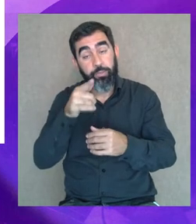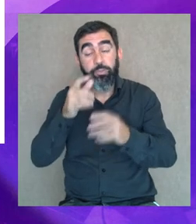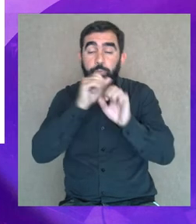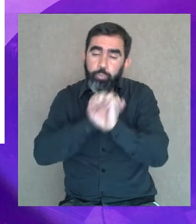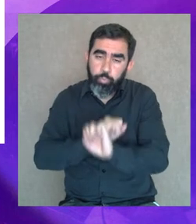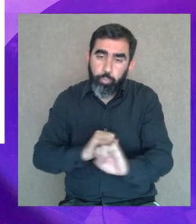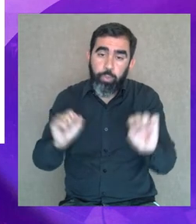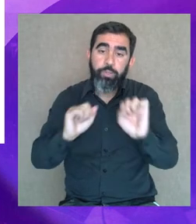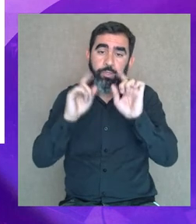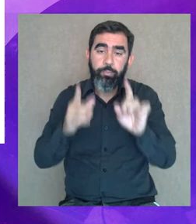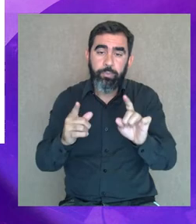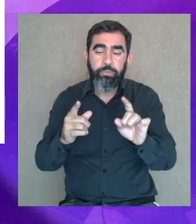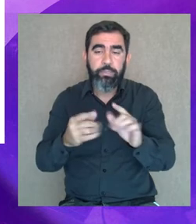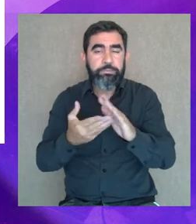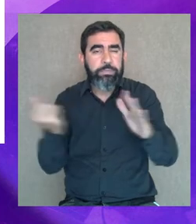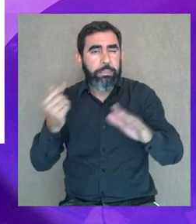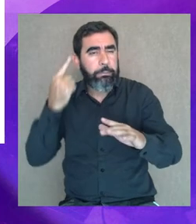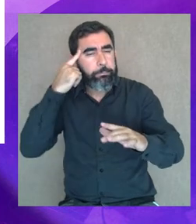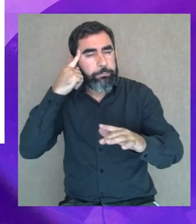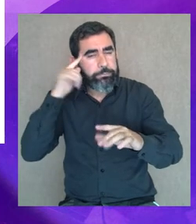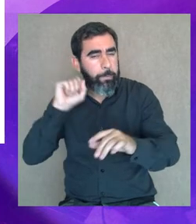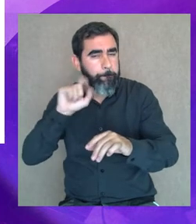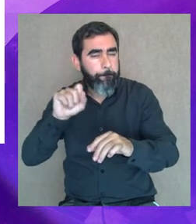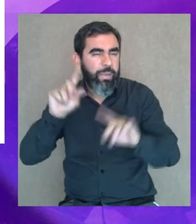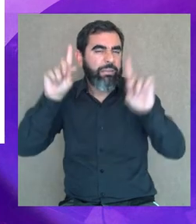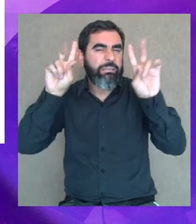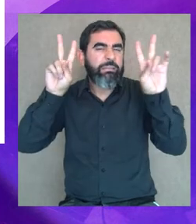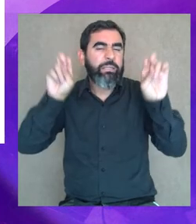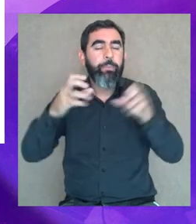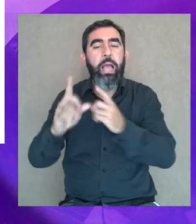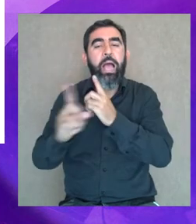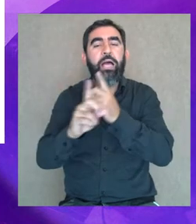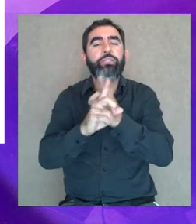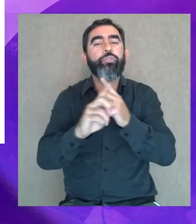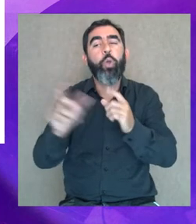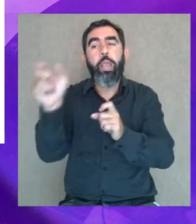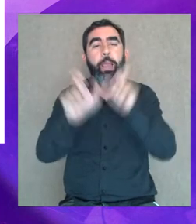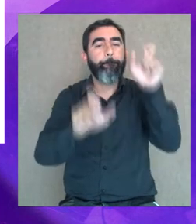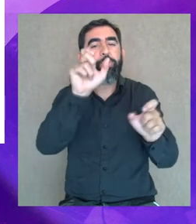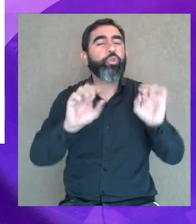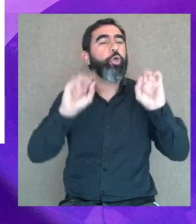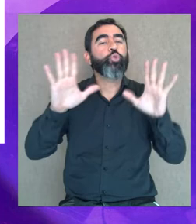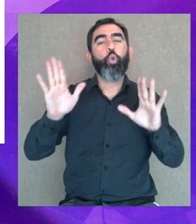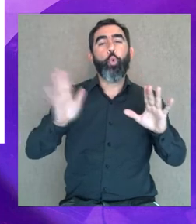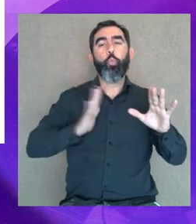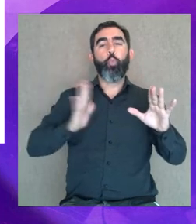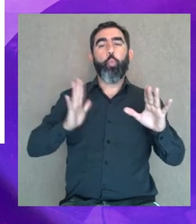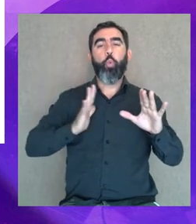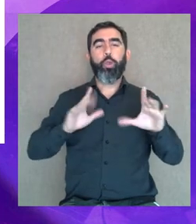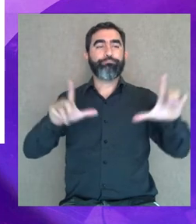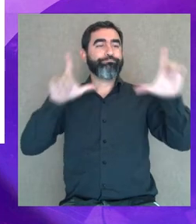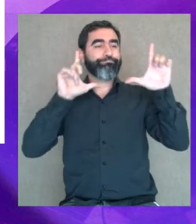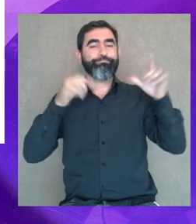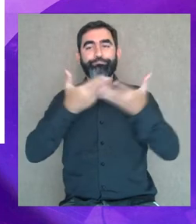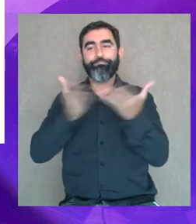eso de poder desmitificar el tema de tomar público sólo mujeres porque es un escritor los